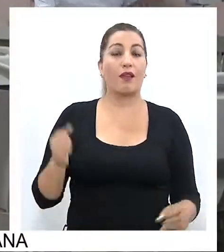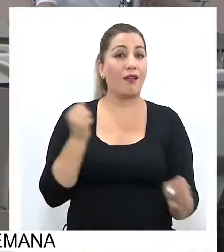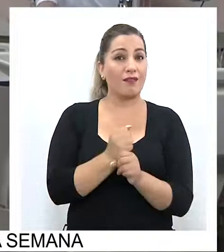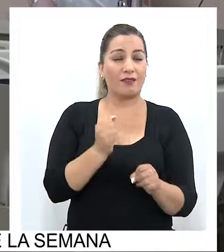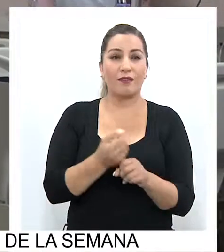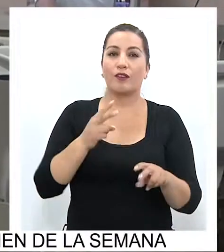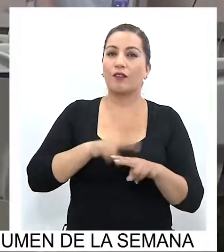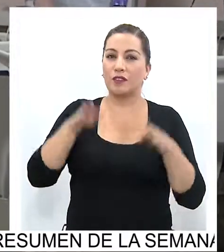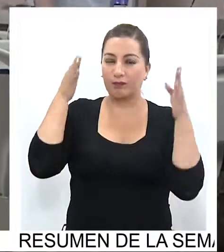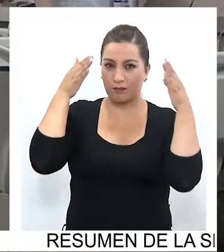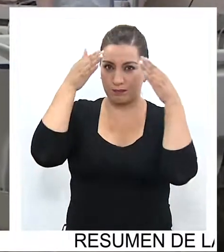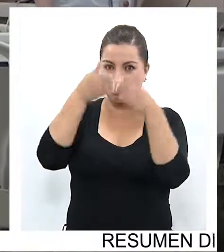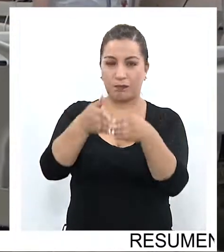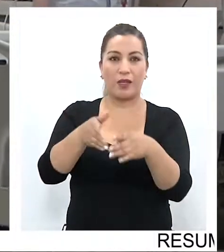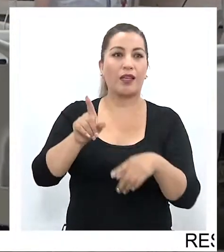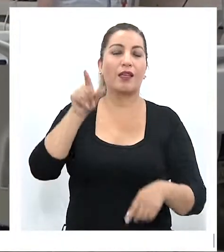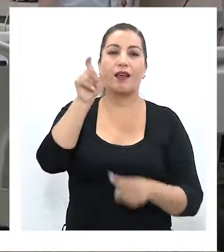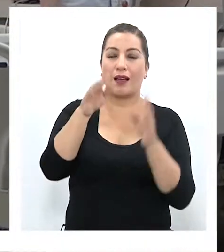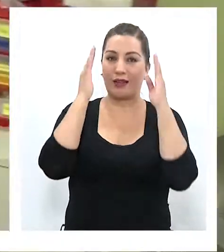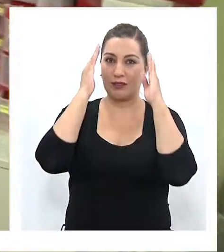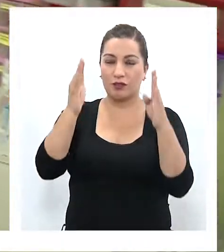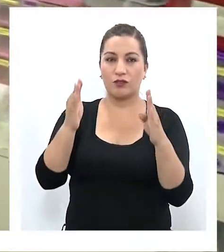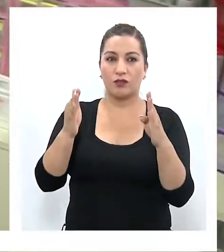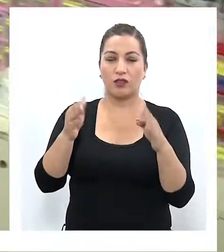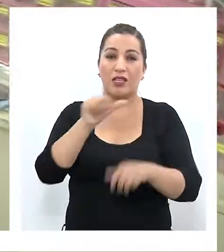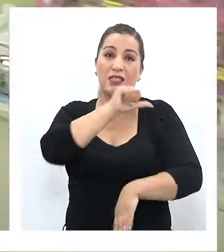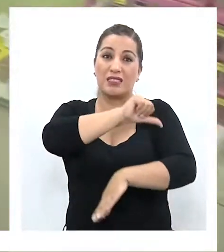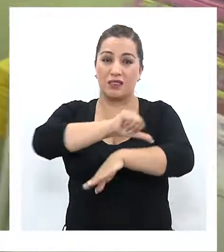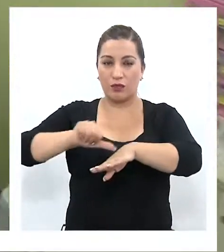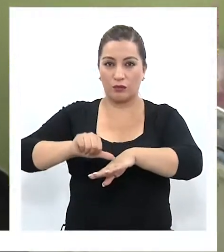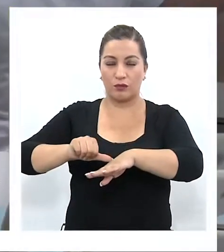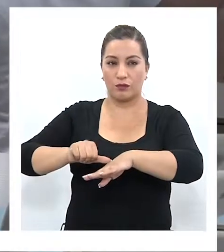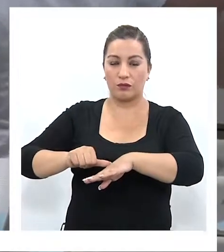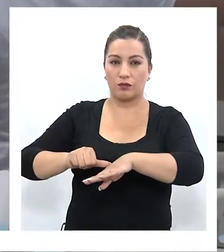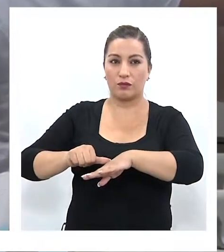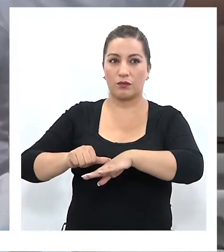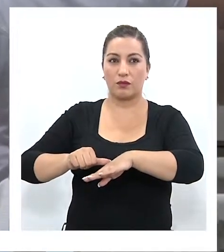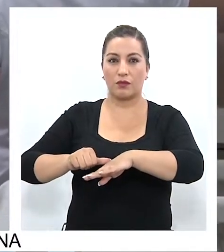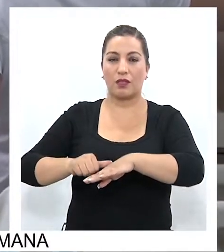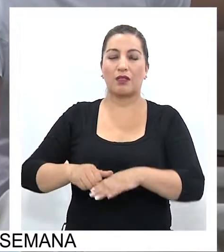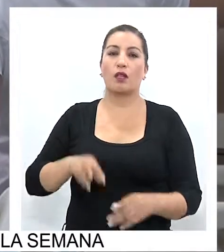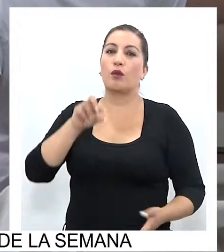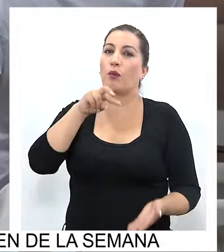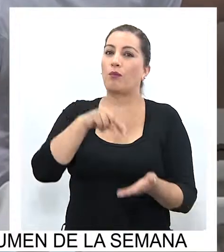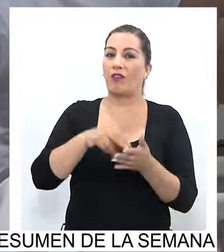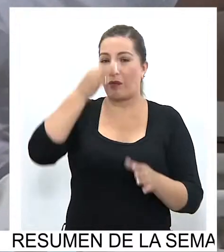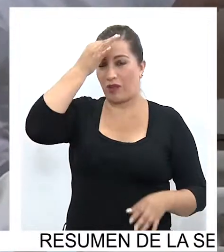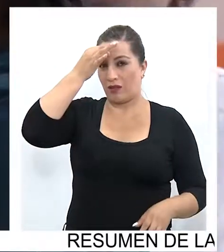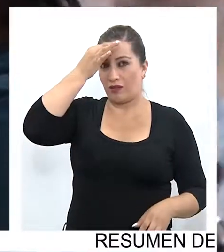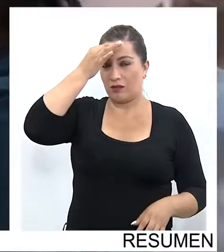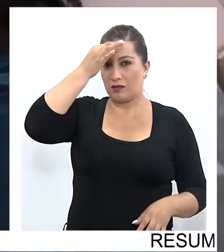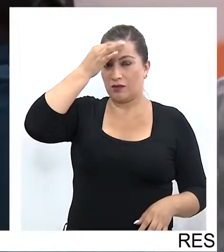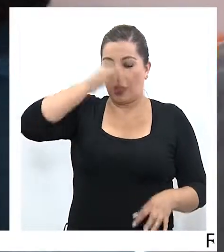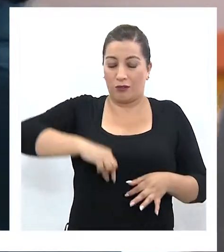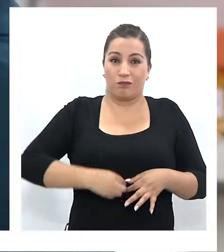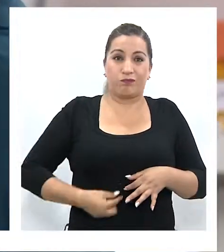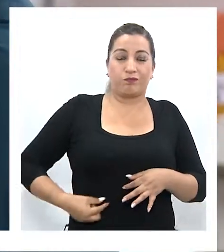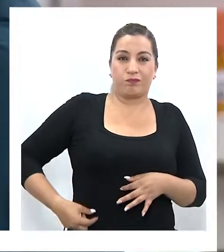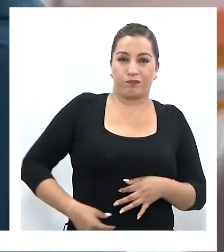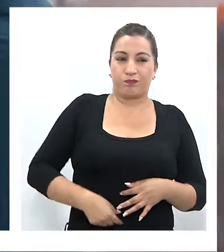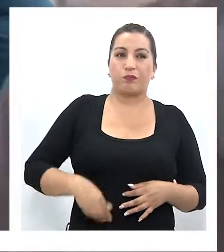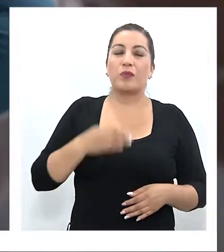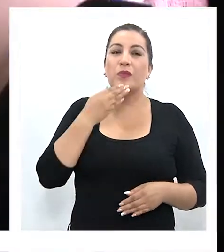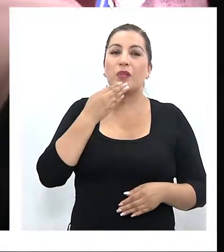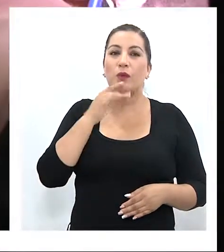El operativo estará orientado preferentemente a atender casos de cirugía clínica en las patologías de cirugía digestiva,